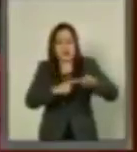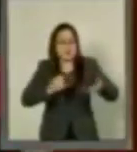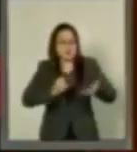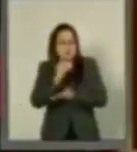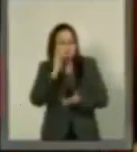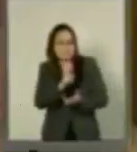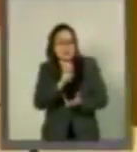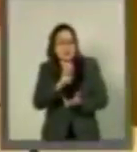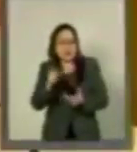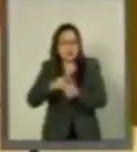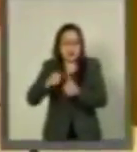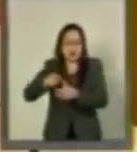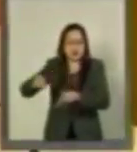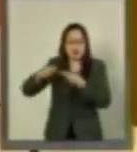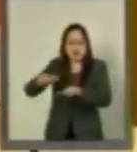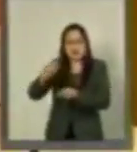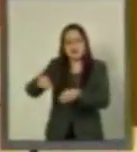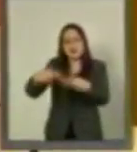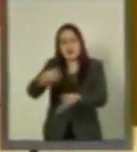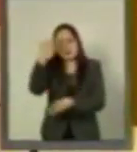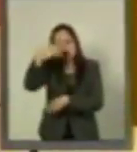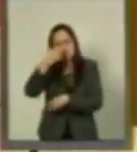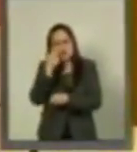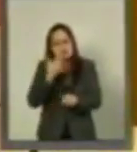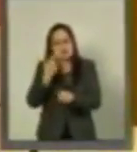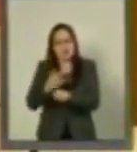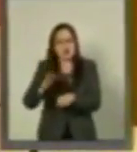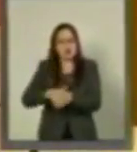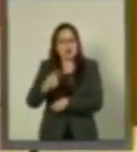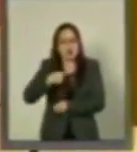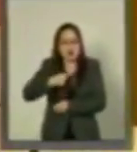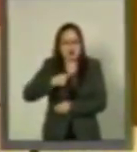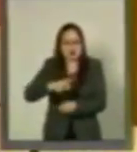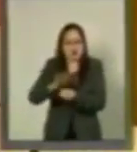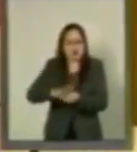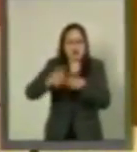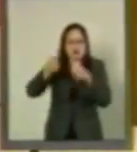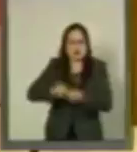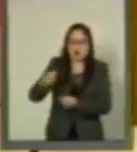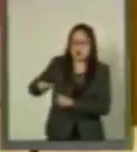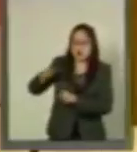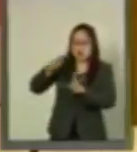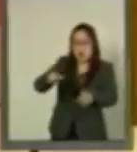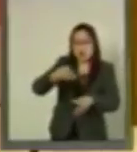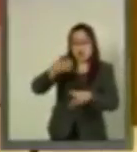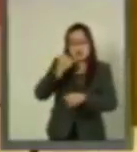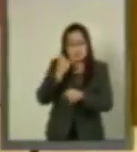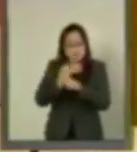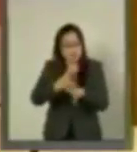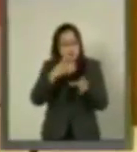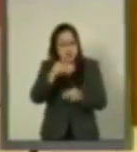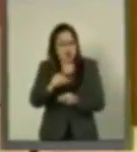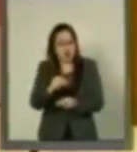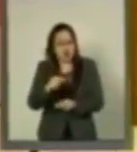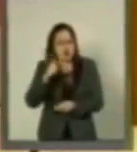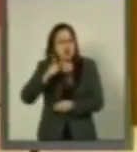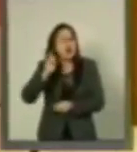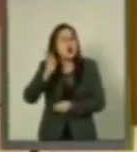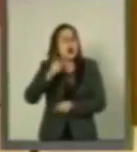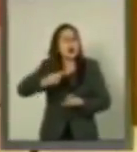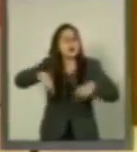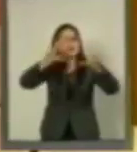instancia. Hago la entrega, señor secretario, porque tengo la seguridad o la certeza de que no le dieron información y quiero que me pasen la primera lámina, por